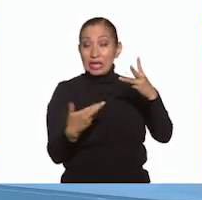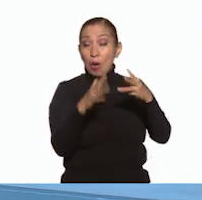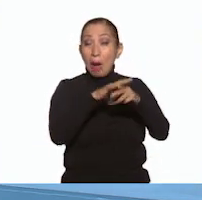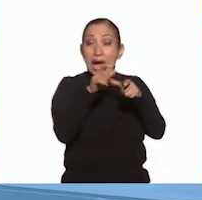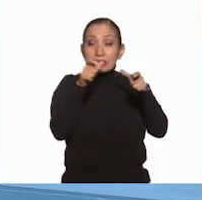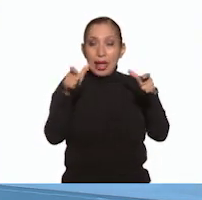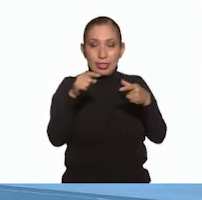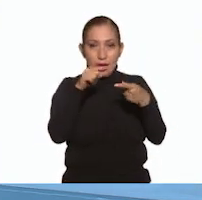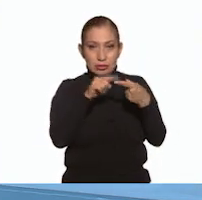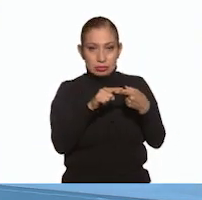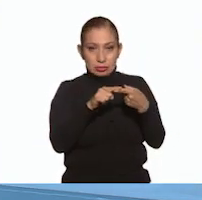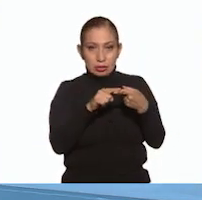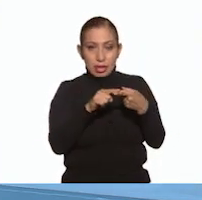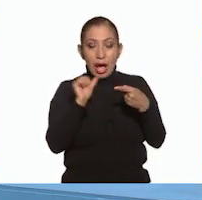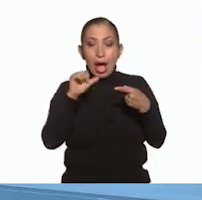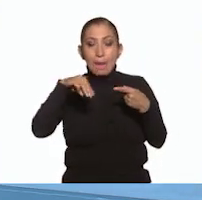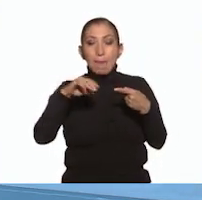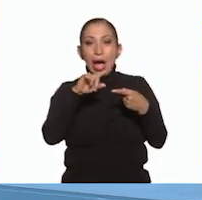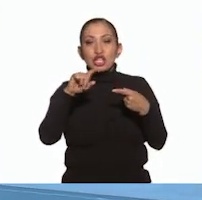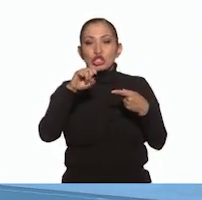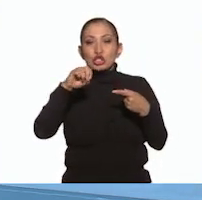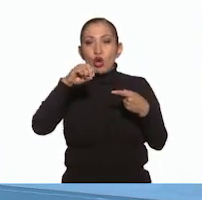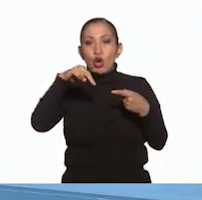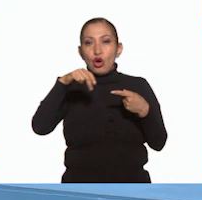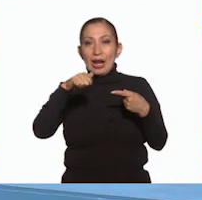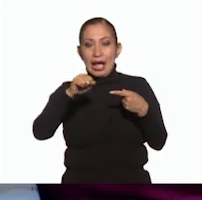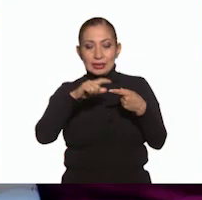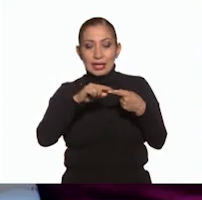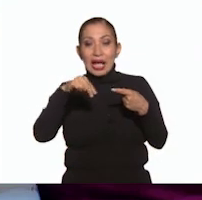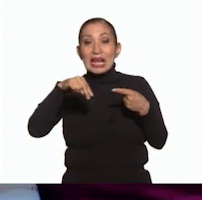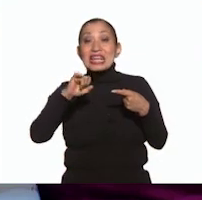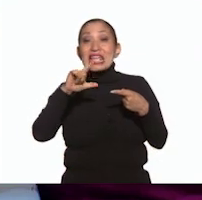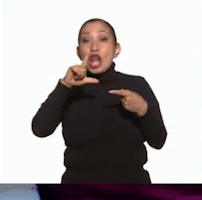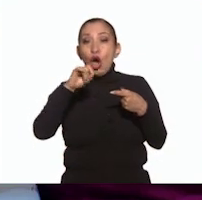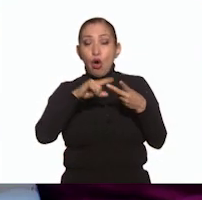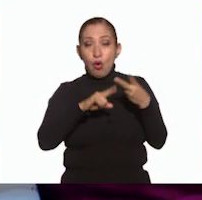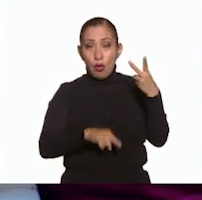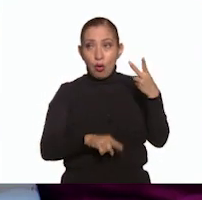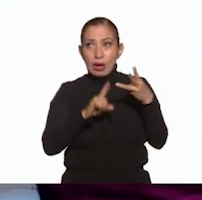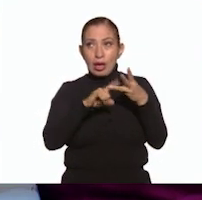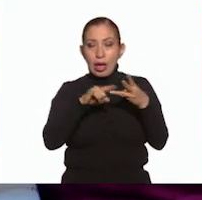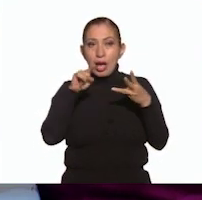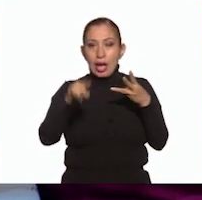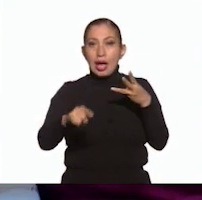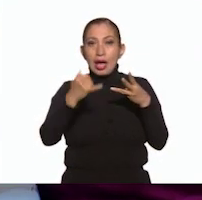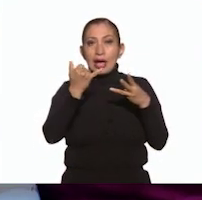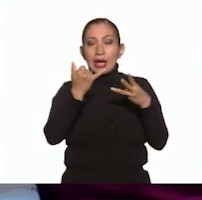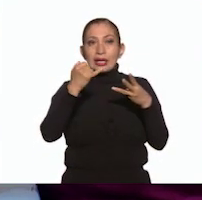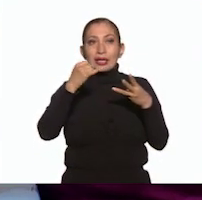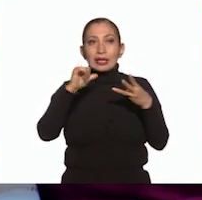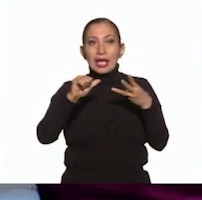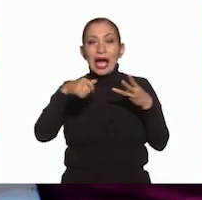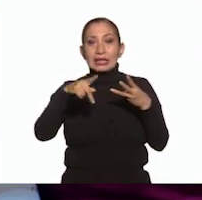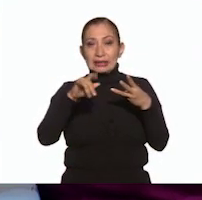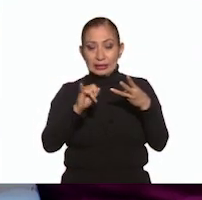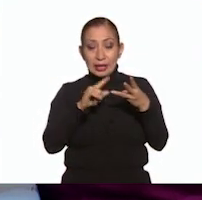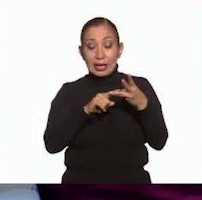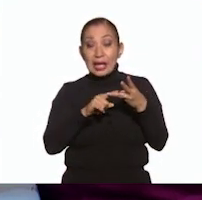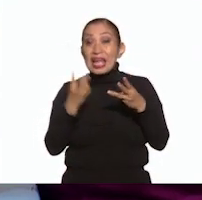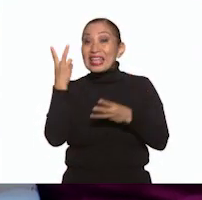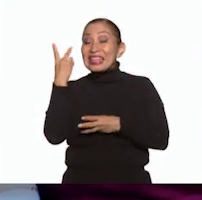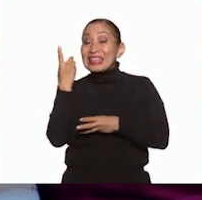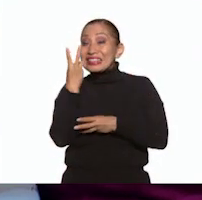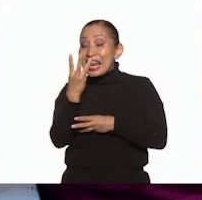más grandes son el Amazonas, el Nilo y el Yangtze. Y los 3